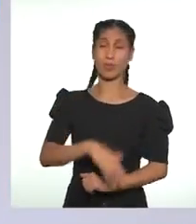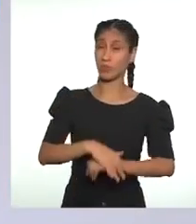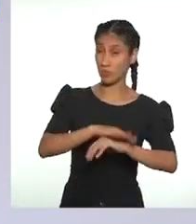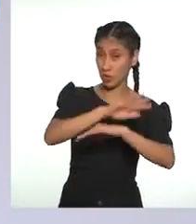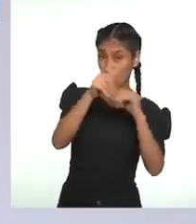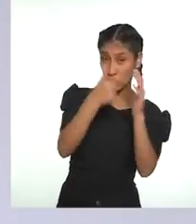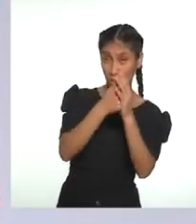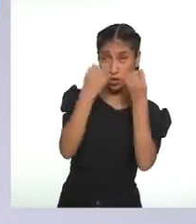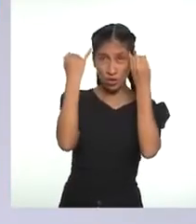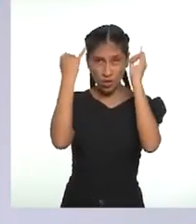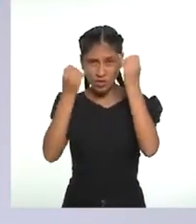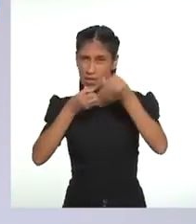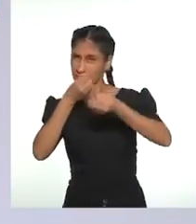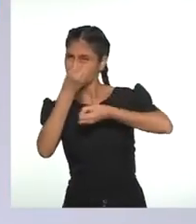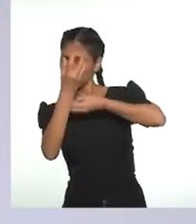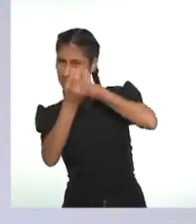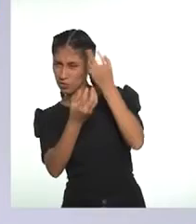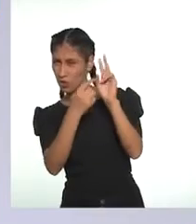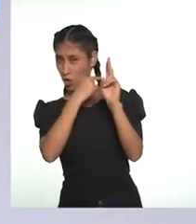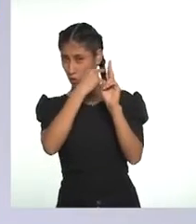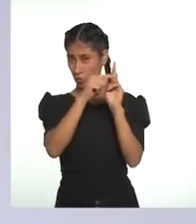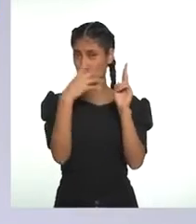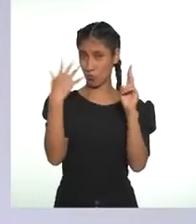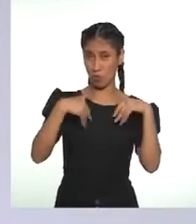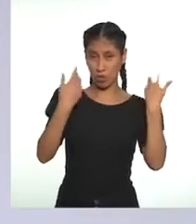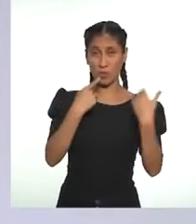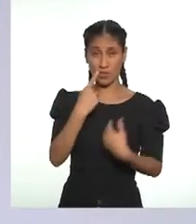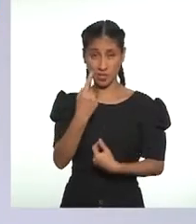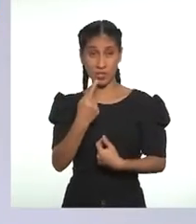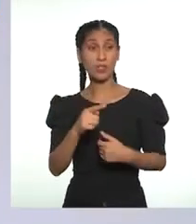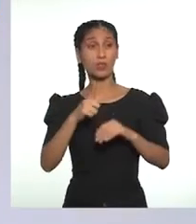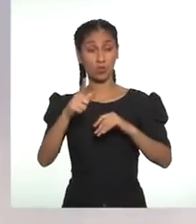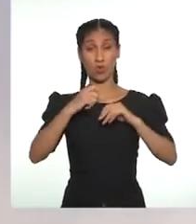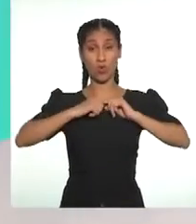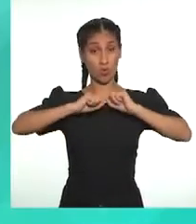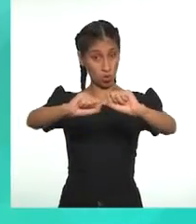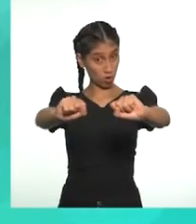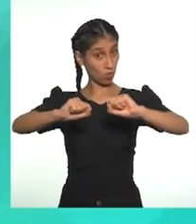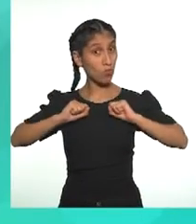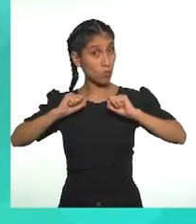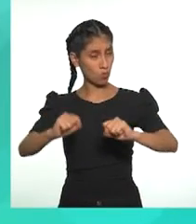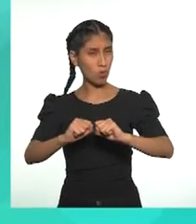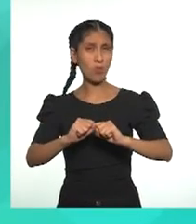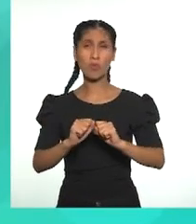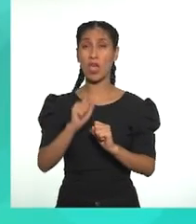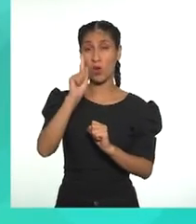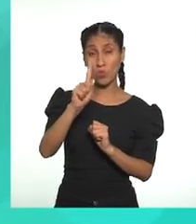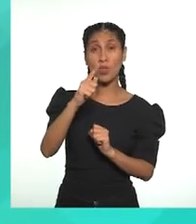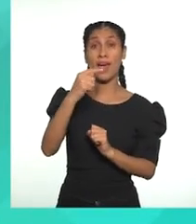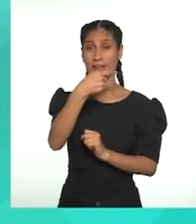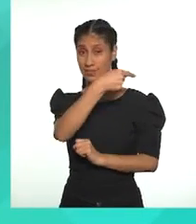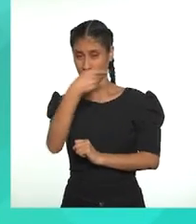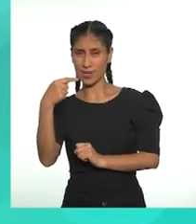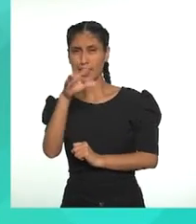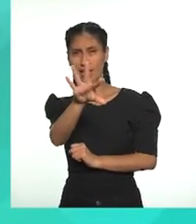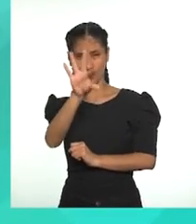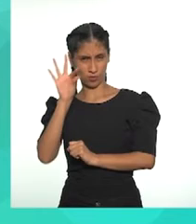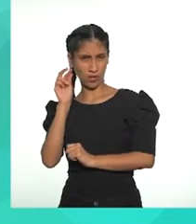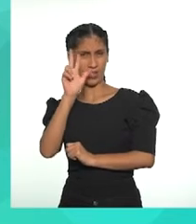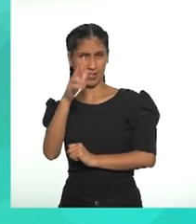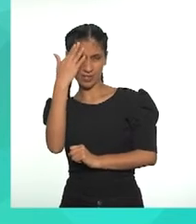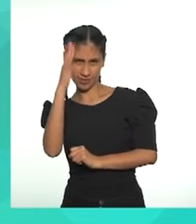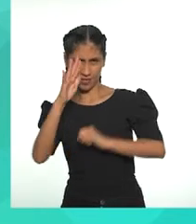con las ideas mencionadas por Tocino y Yang, podríamos decir: ejercita tu cuerpo por lo menos 3 veces por